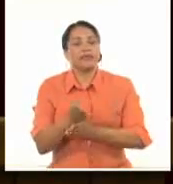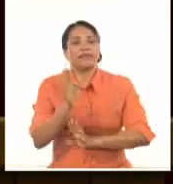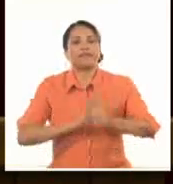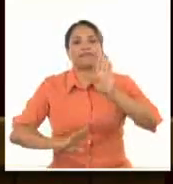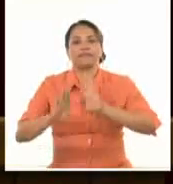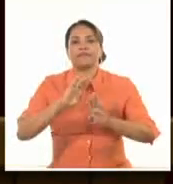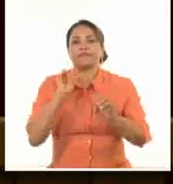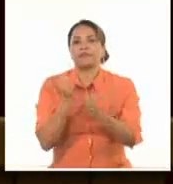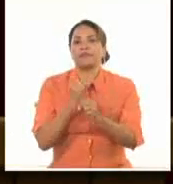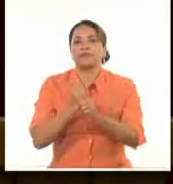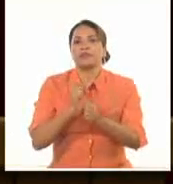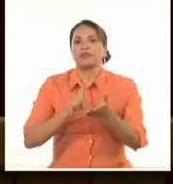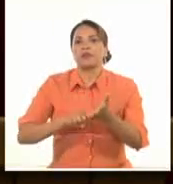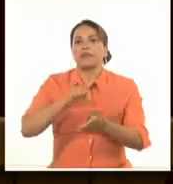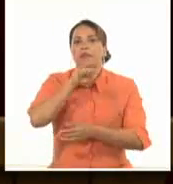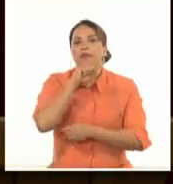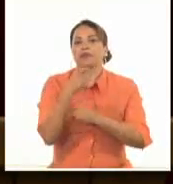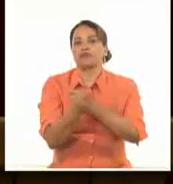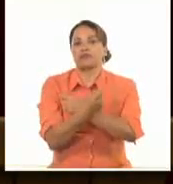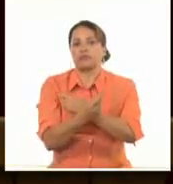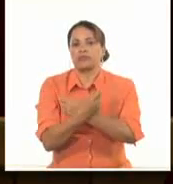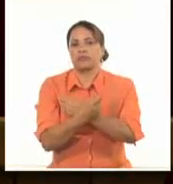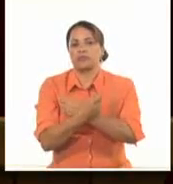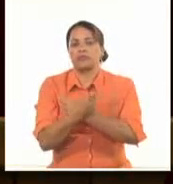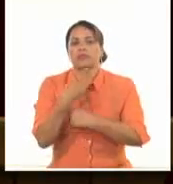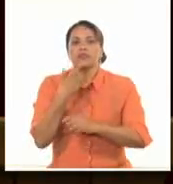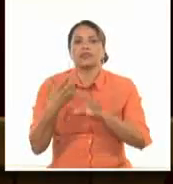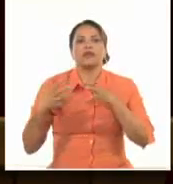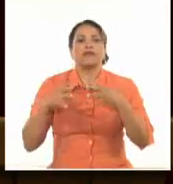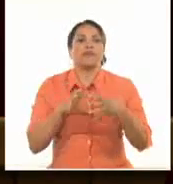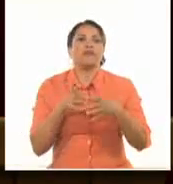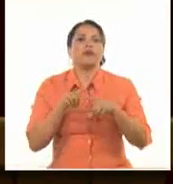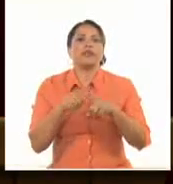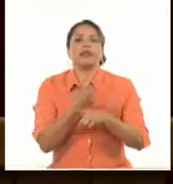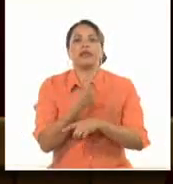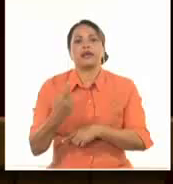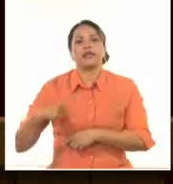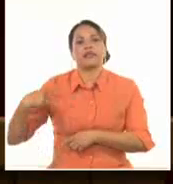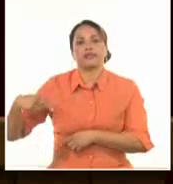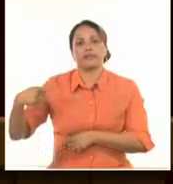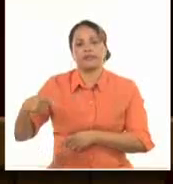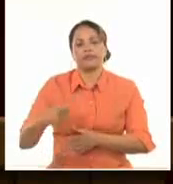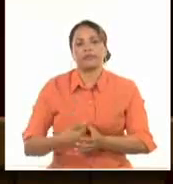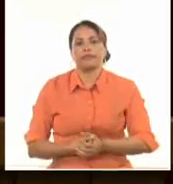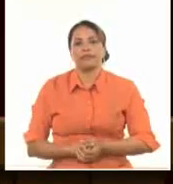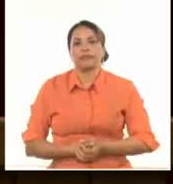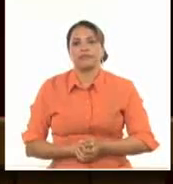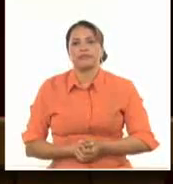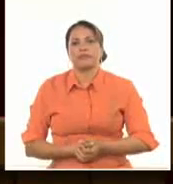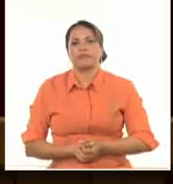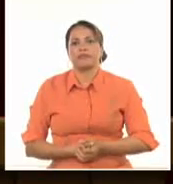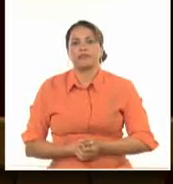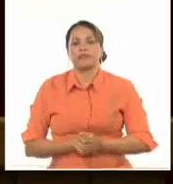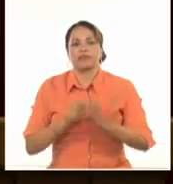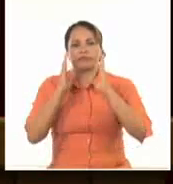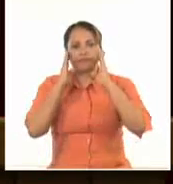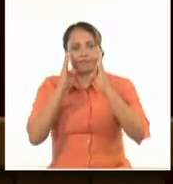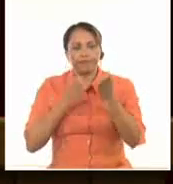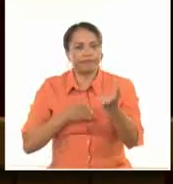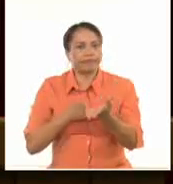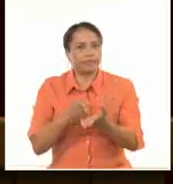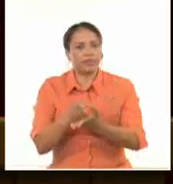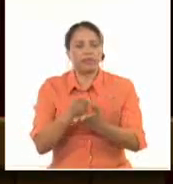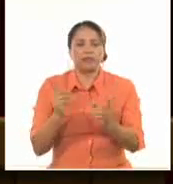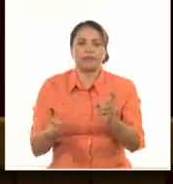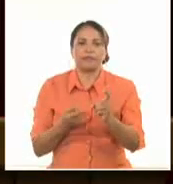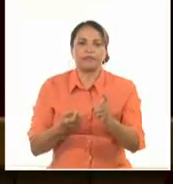que los padres nos ganaron de pie, al modo y en el estilo de cada generación, empeñada en continuarla. ¿Y